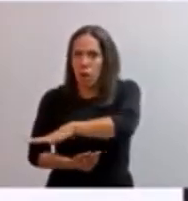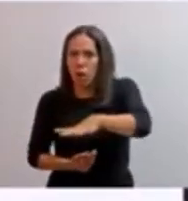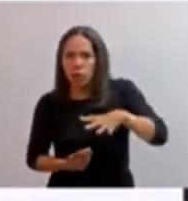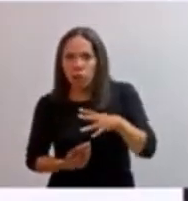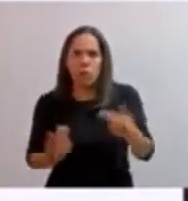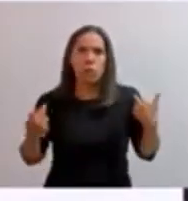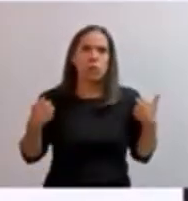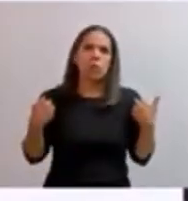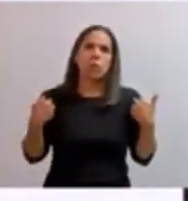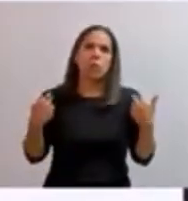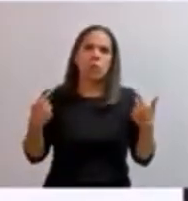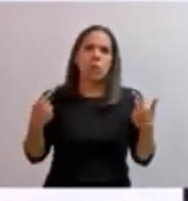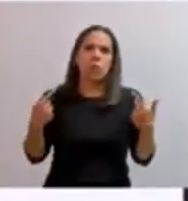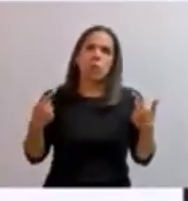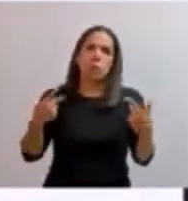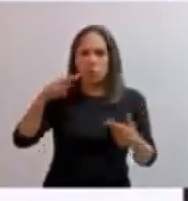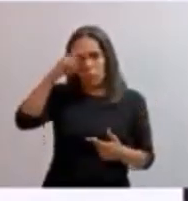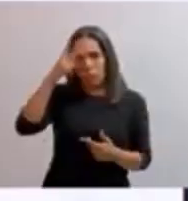una educación